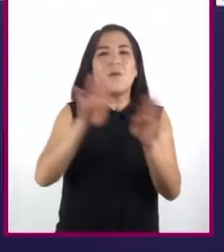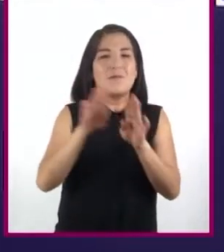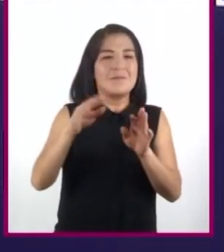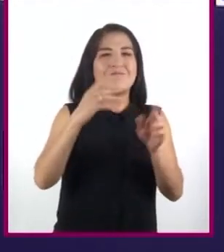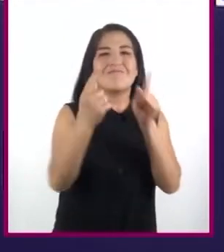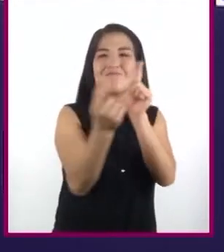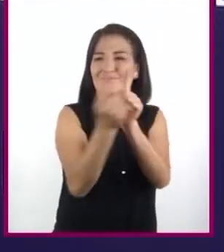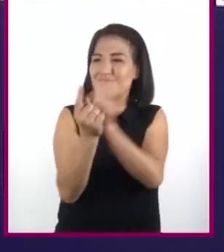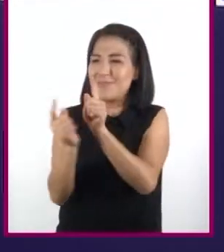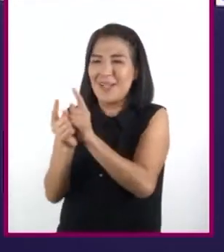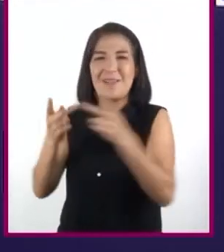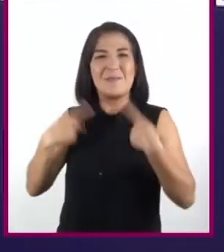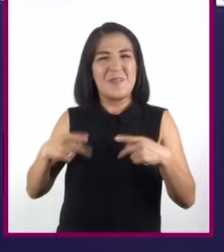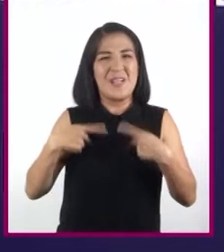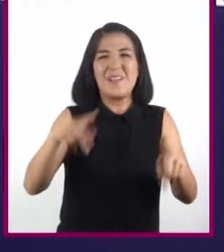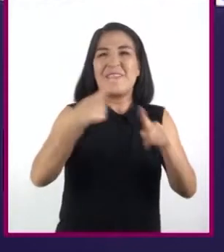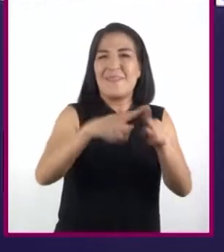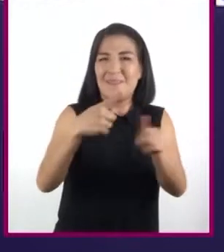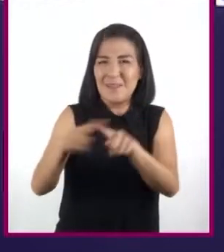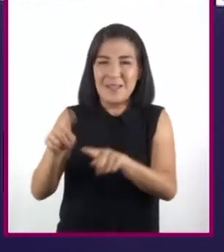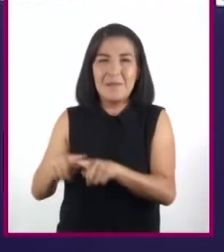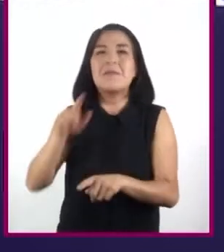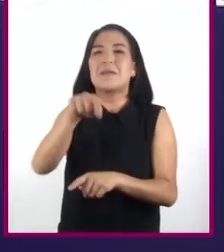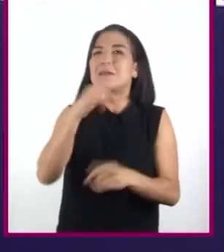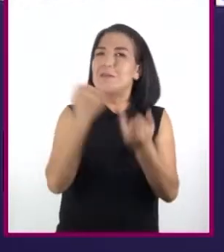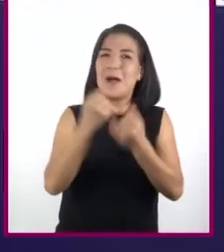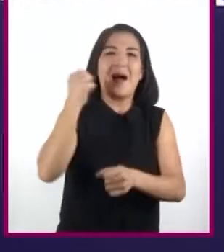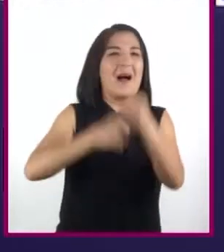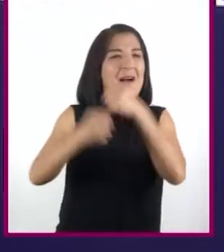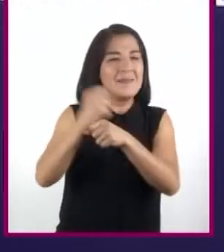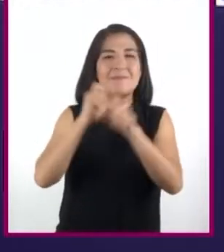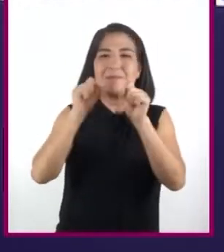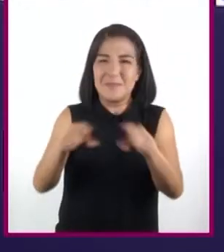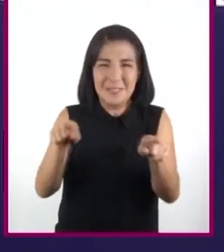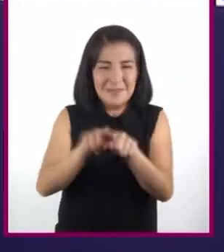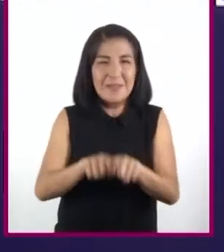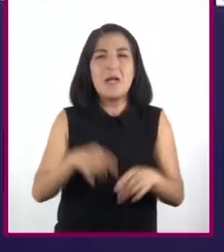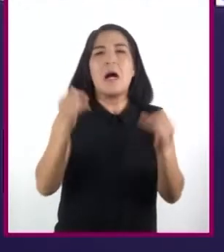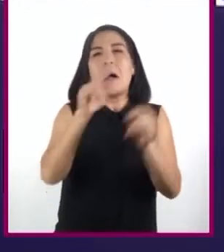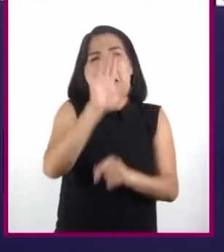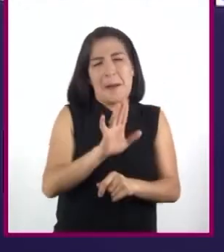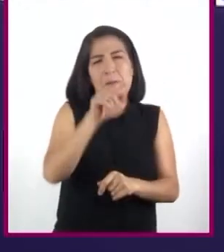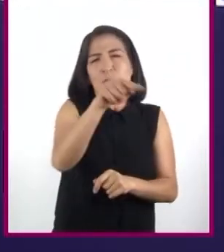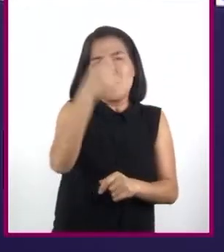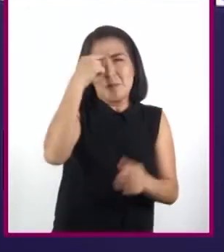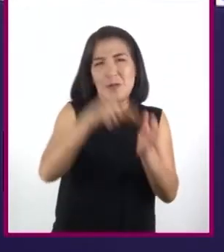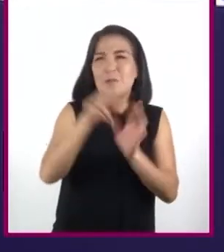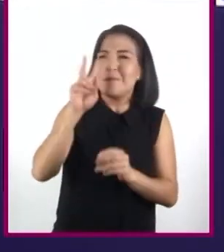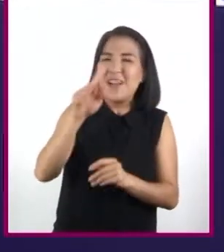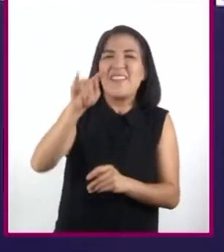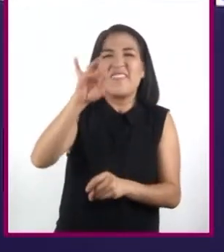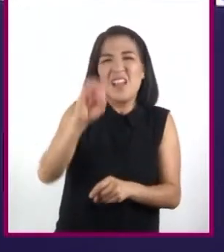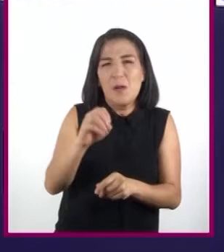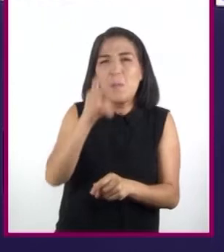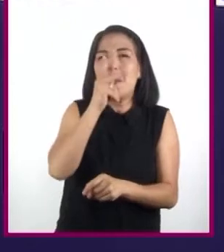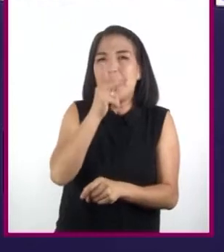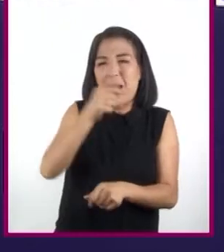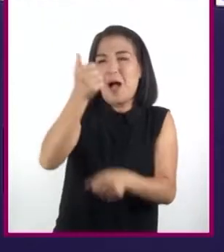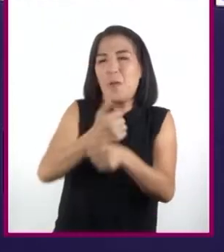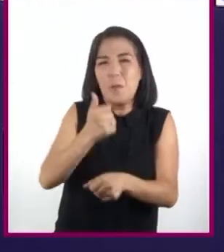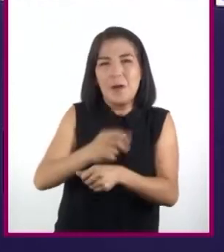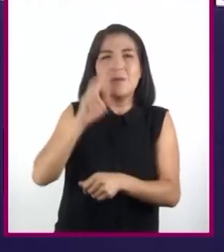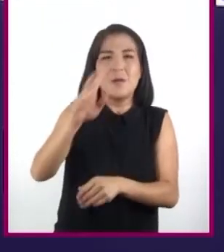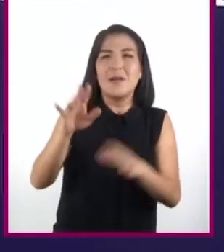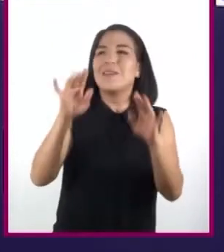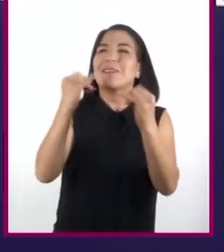otros. Tal vez has escuchado a tus padres, tíos o abuelos historias de estos mismos lugares, pero